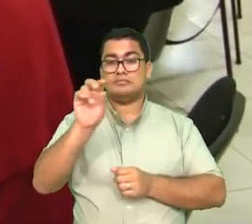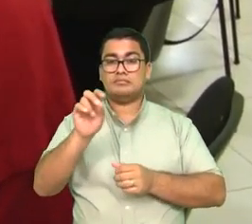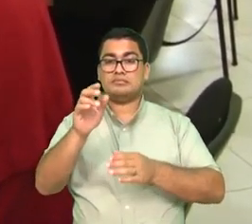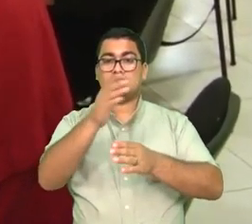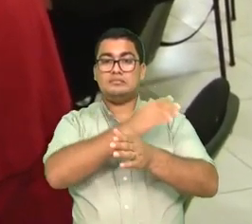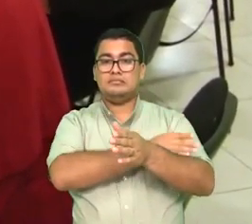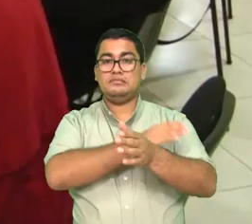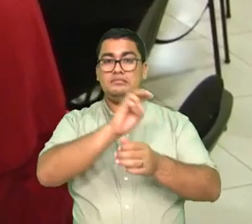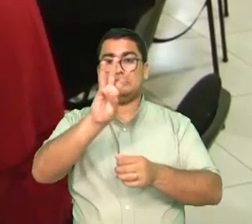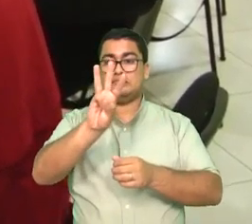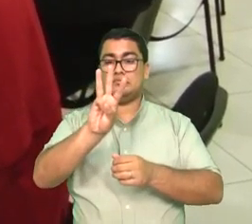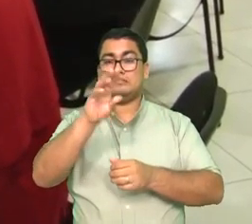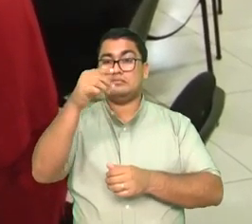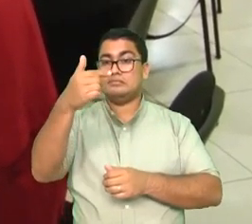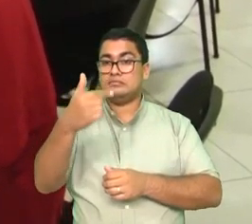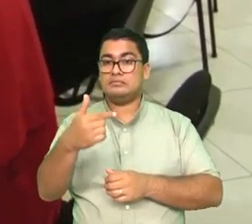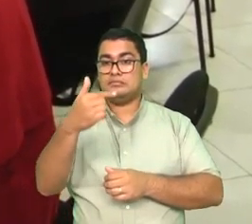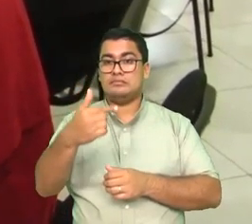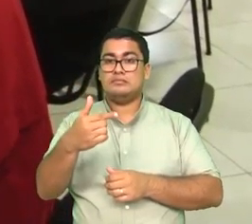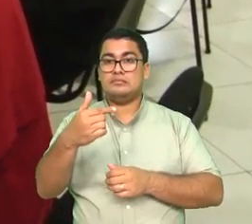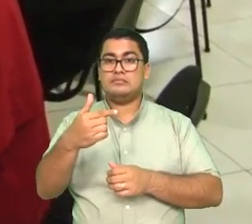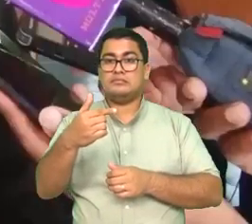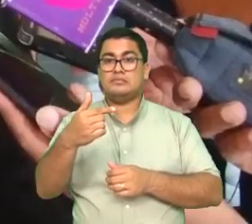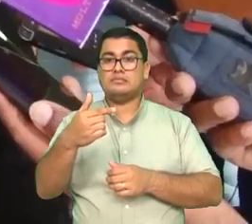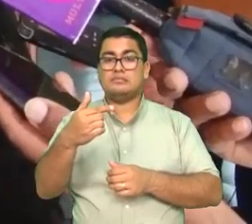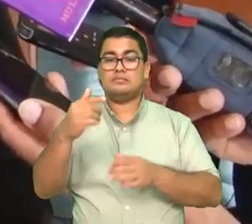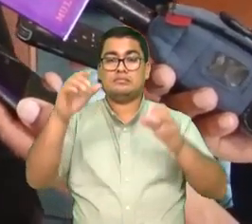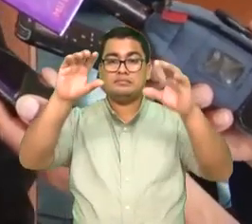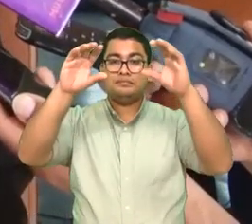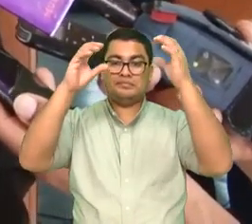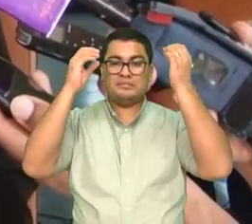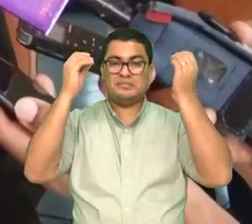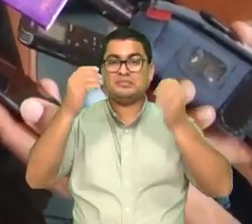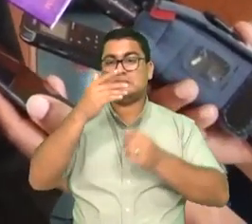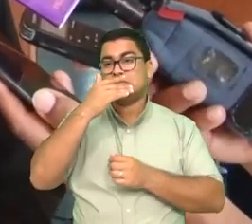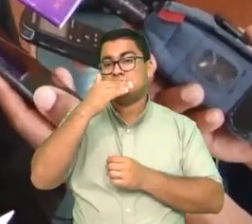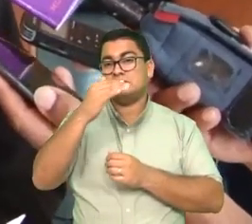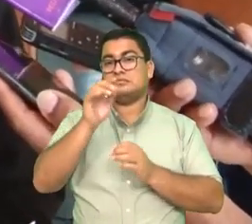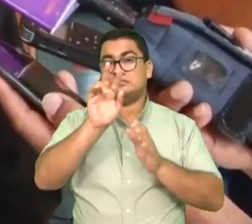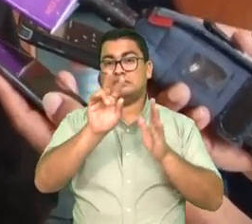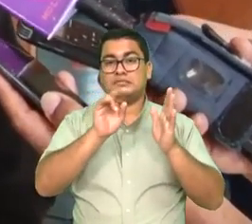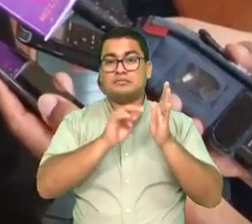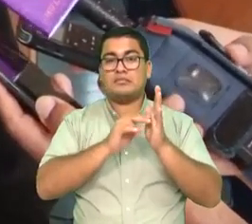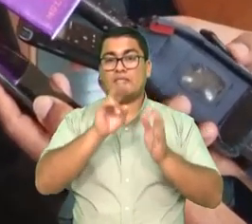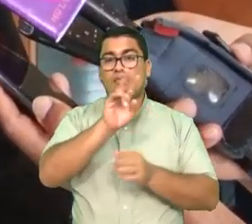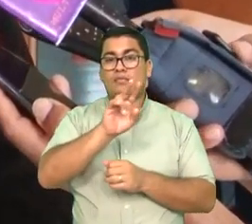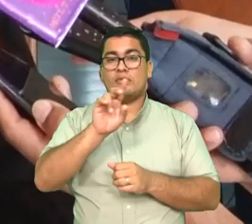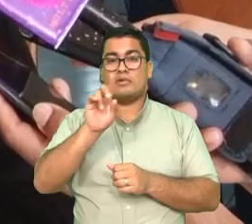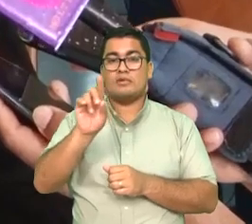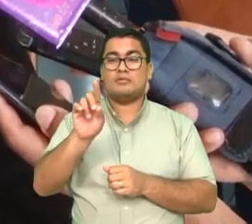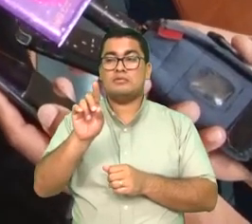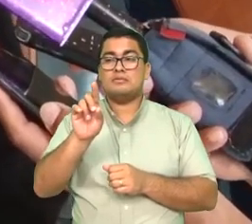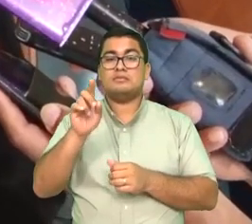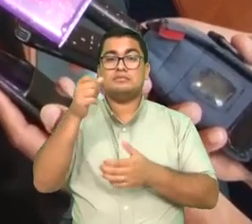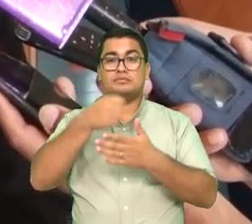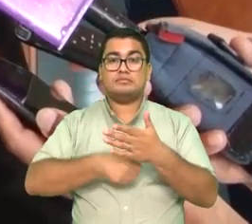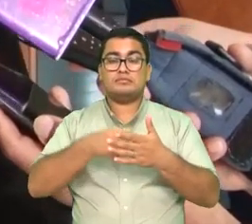grado de primaria con cursos de inglés, en el 2021 vamos a llevar este